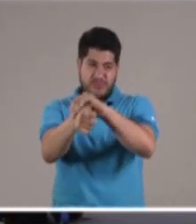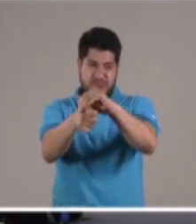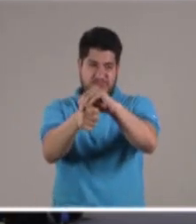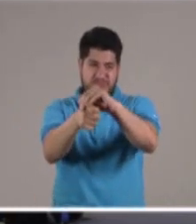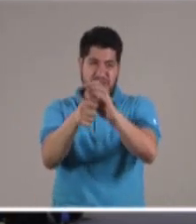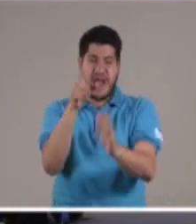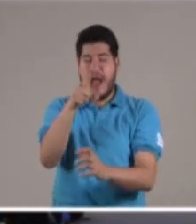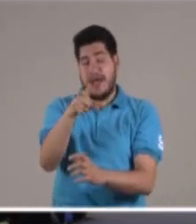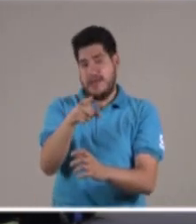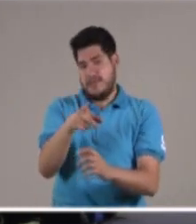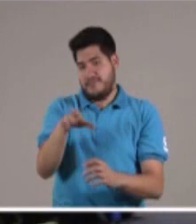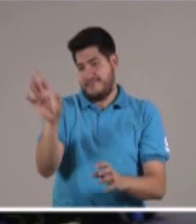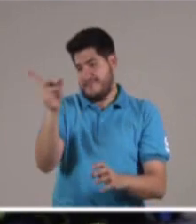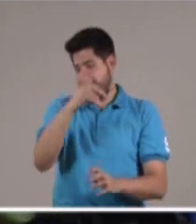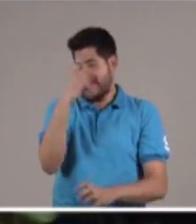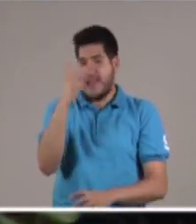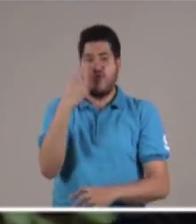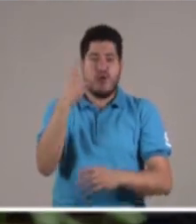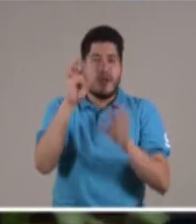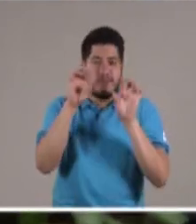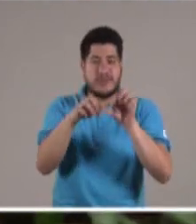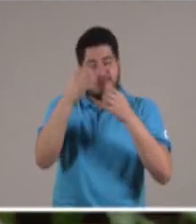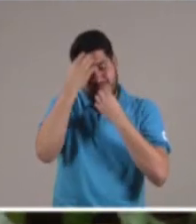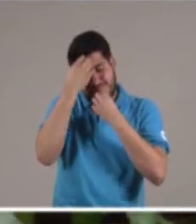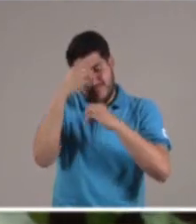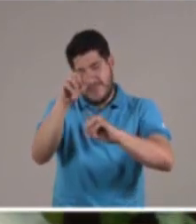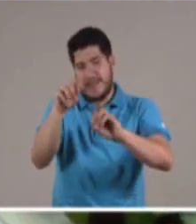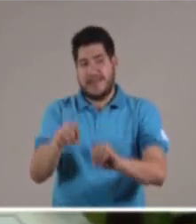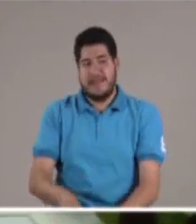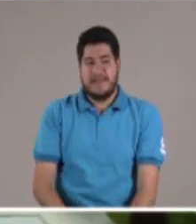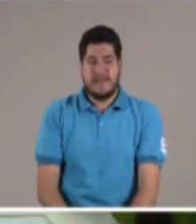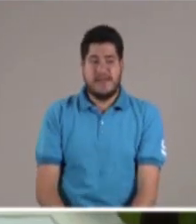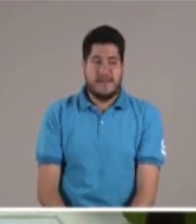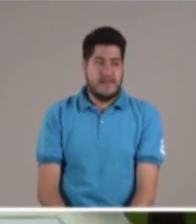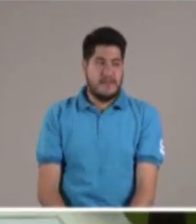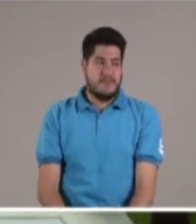ahí hermano olvídese todo el mundo nos sujetamos